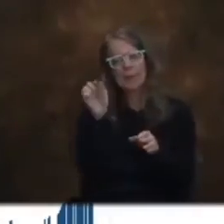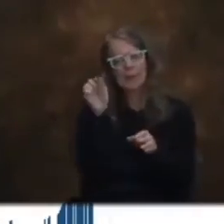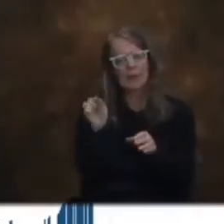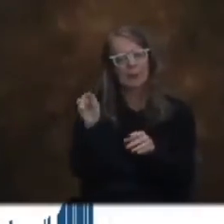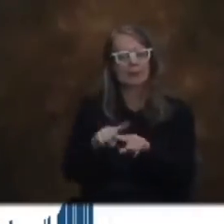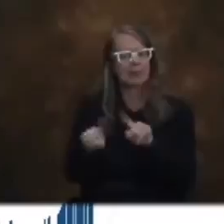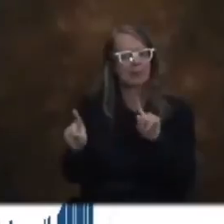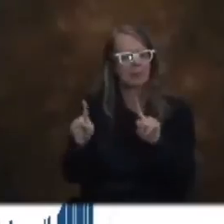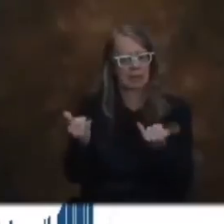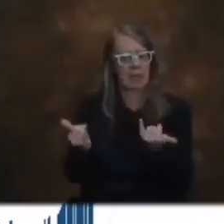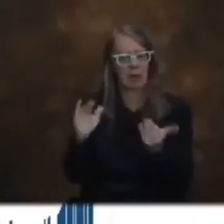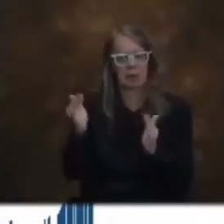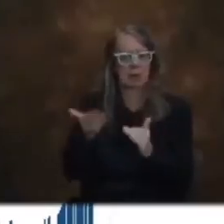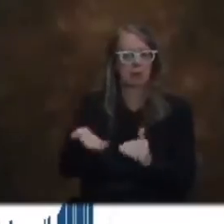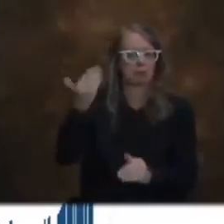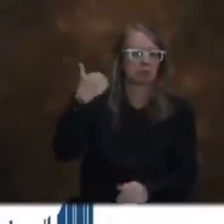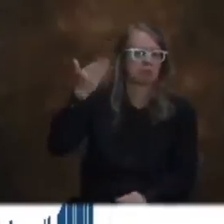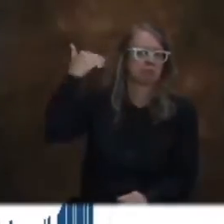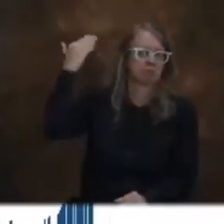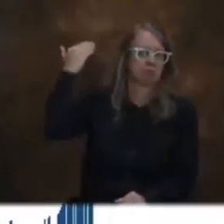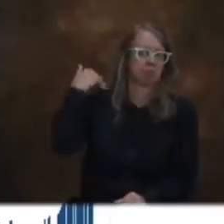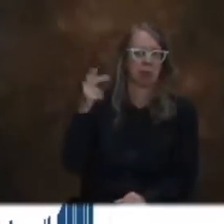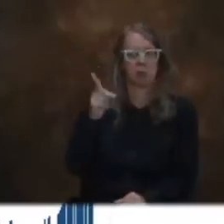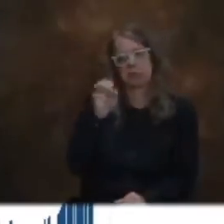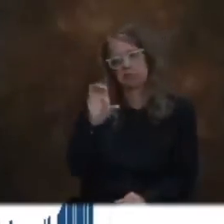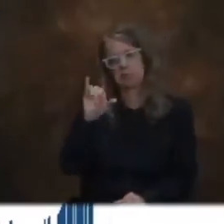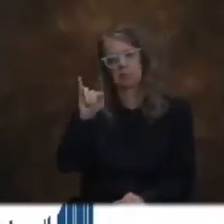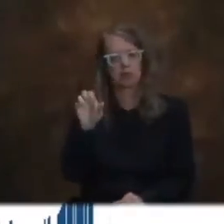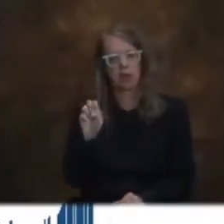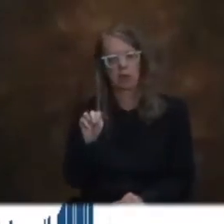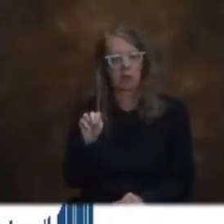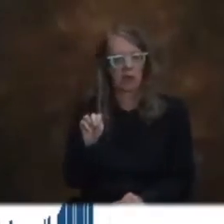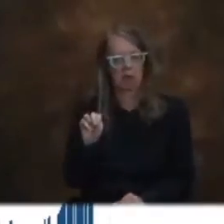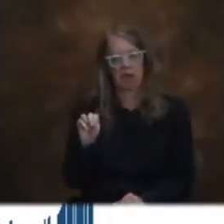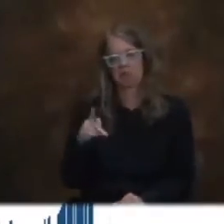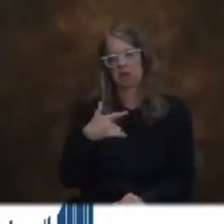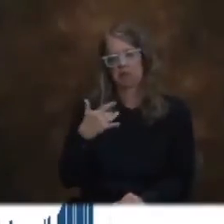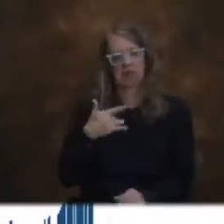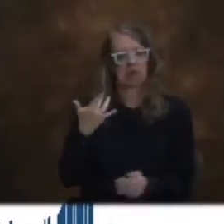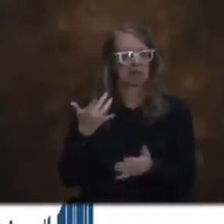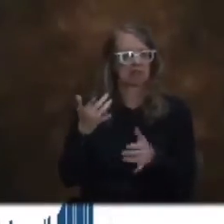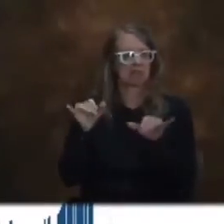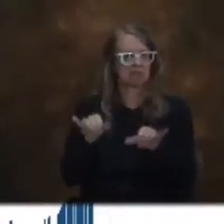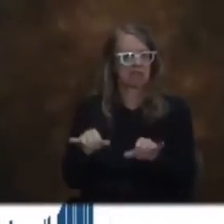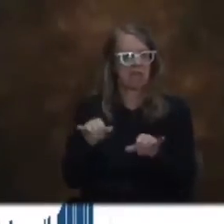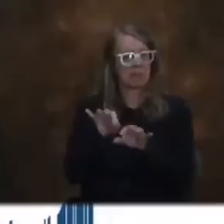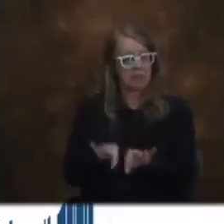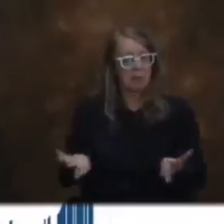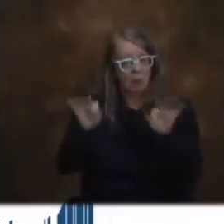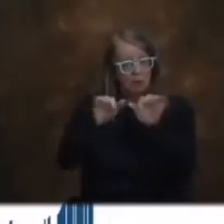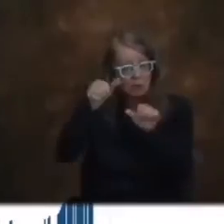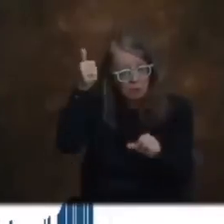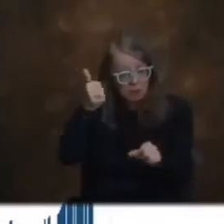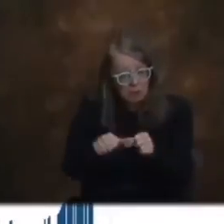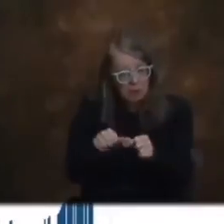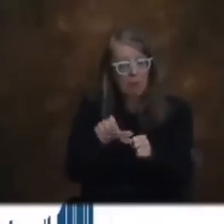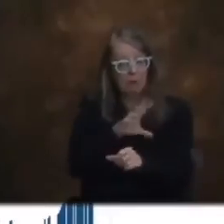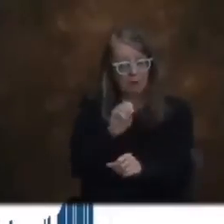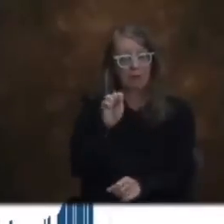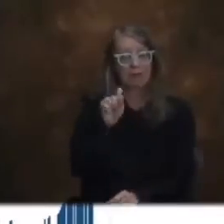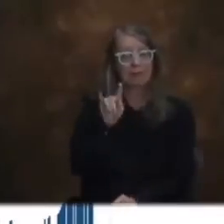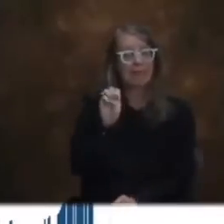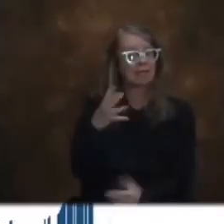desde enero a enero en diciembre y como dijo stacy en